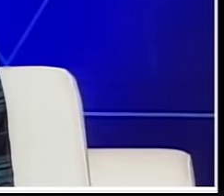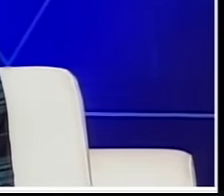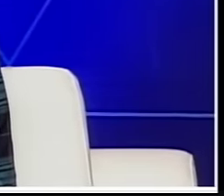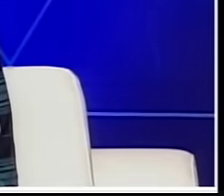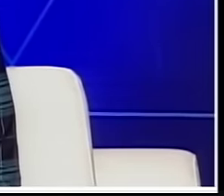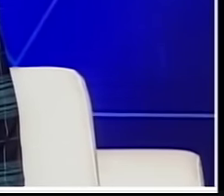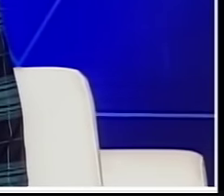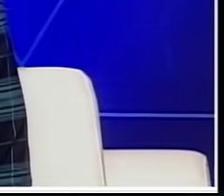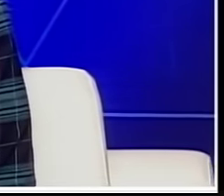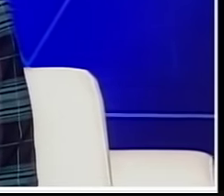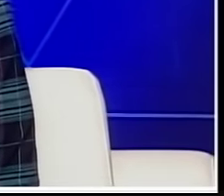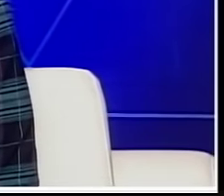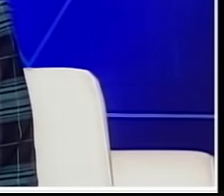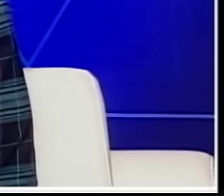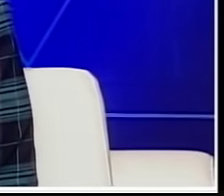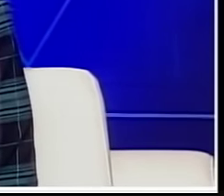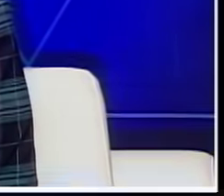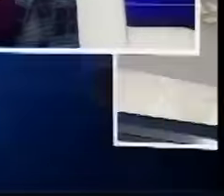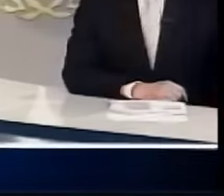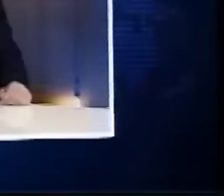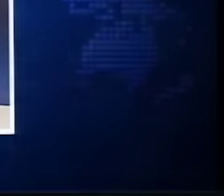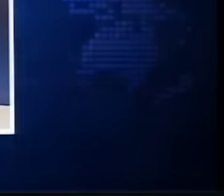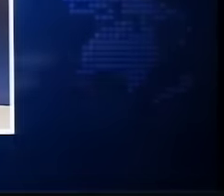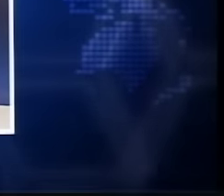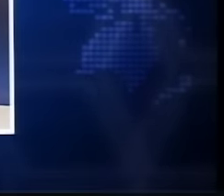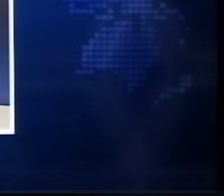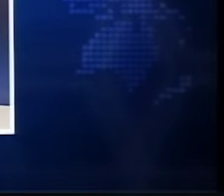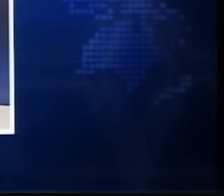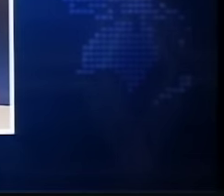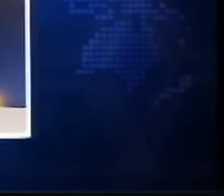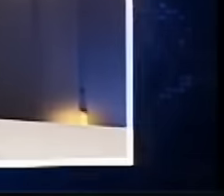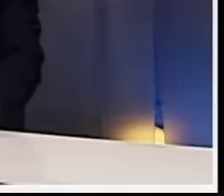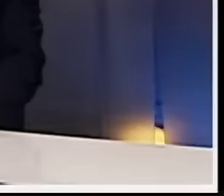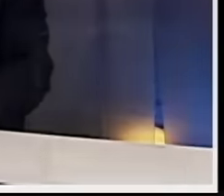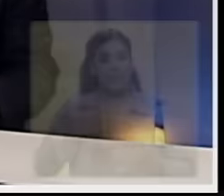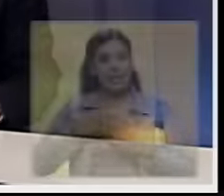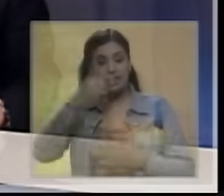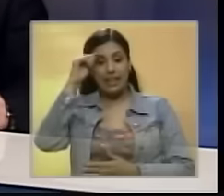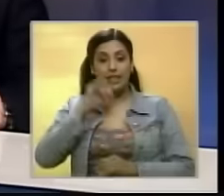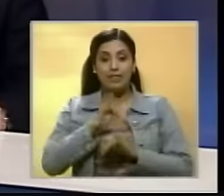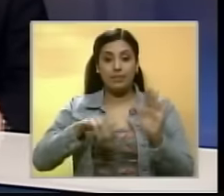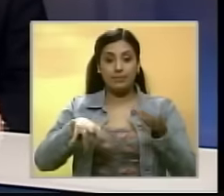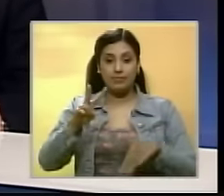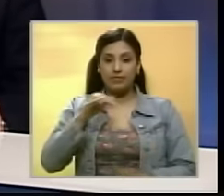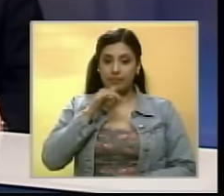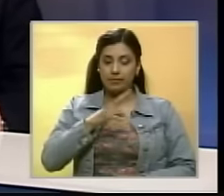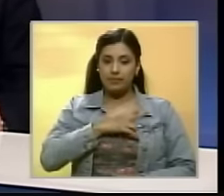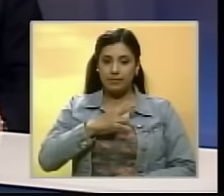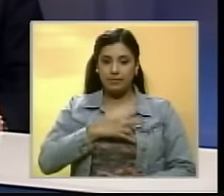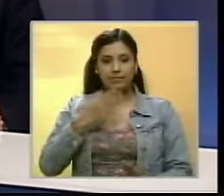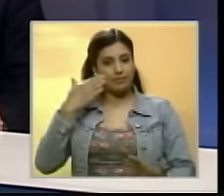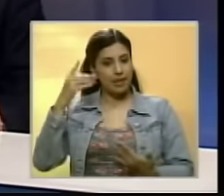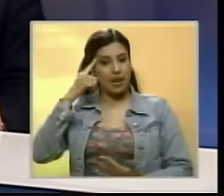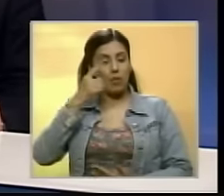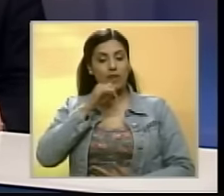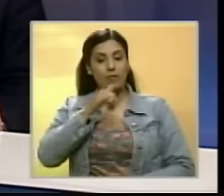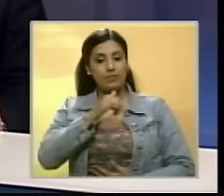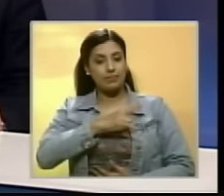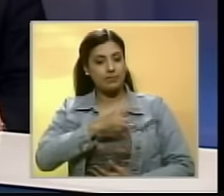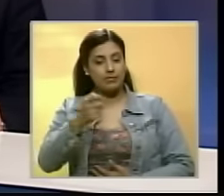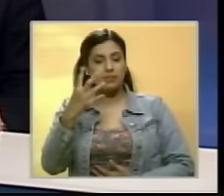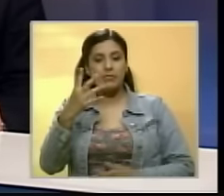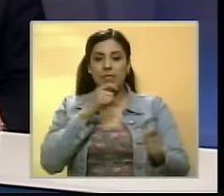ustedes también por habernos acompañado que tengan todos Feliz tarde Néstor feliz tarde también para ti amigos y hasta aquí la presente emisión recuerden noticiero